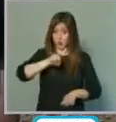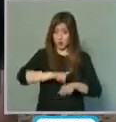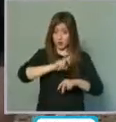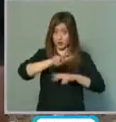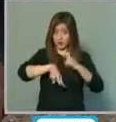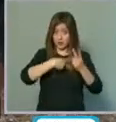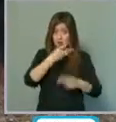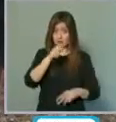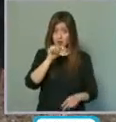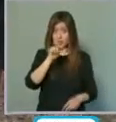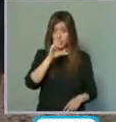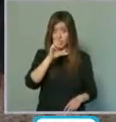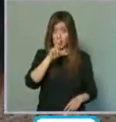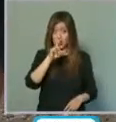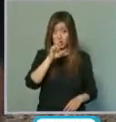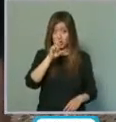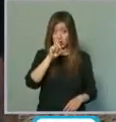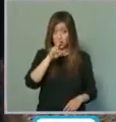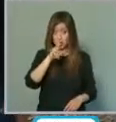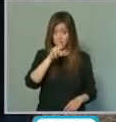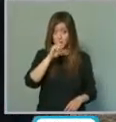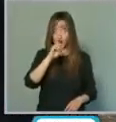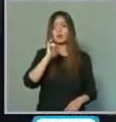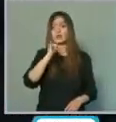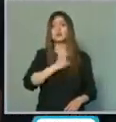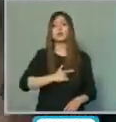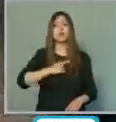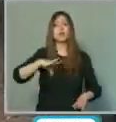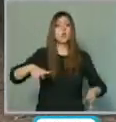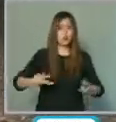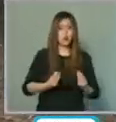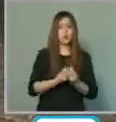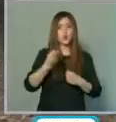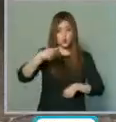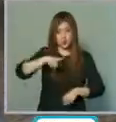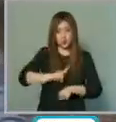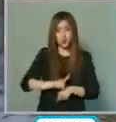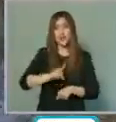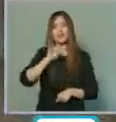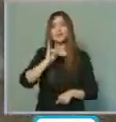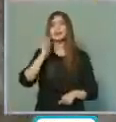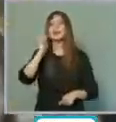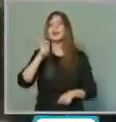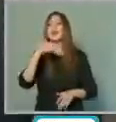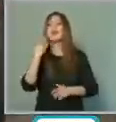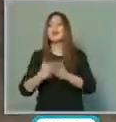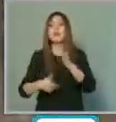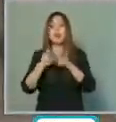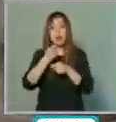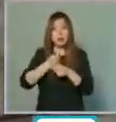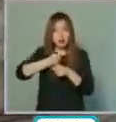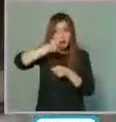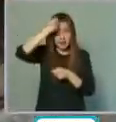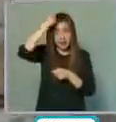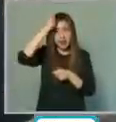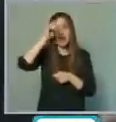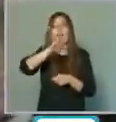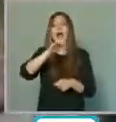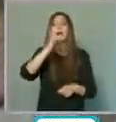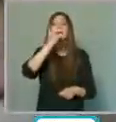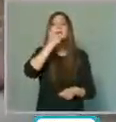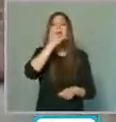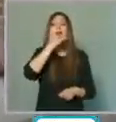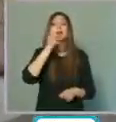acueducto, ¿eh? Ah, sí, claro, con gusto los llevamos. Bueno, ya se me había olvidado, tío Alberto. Un paraguas, ya vámonos. Ah, me falta